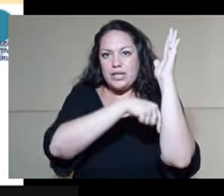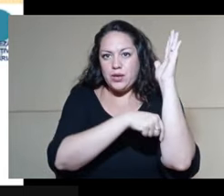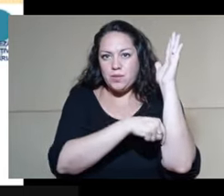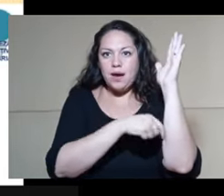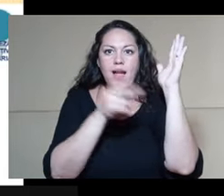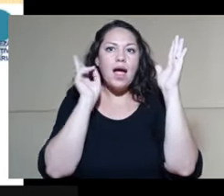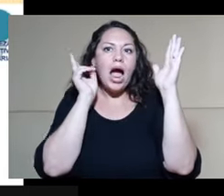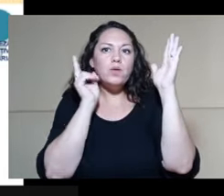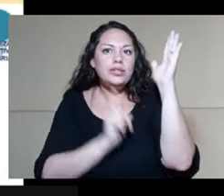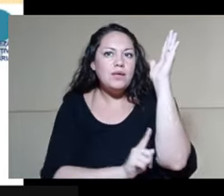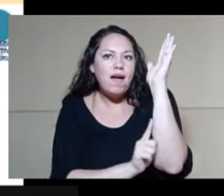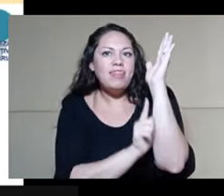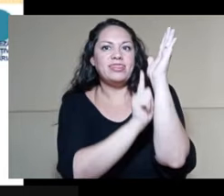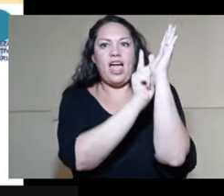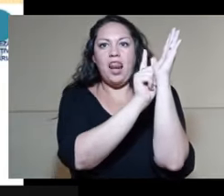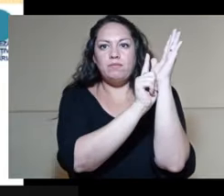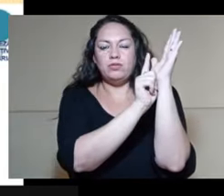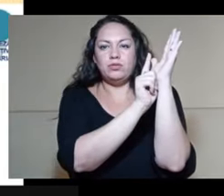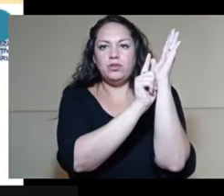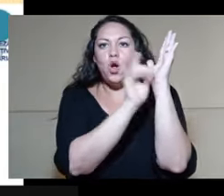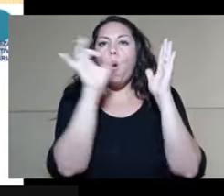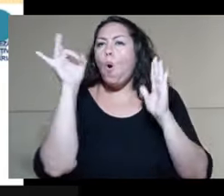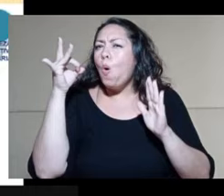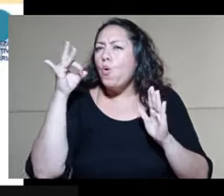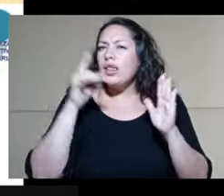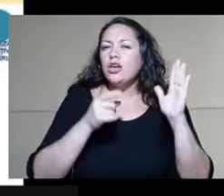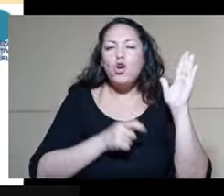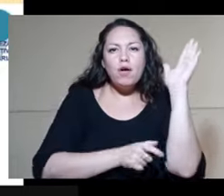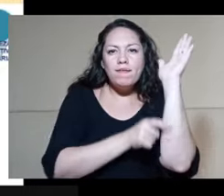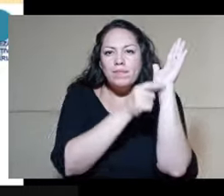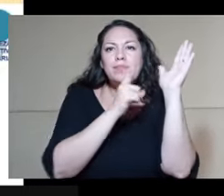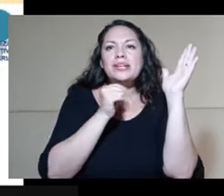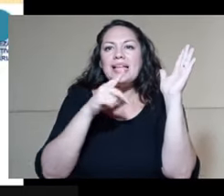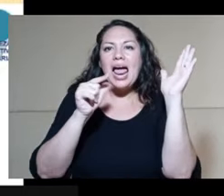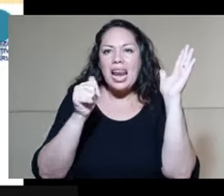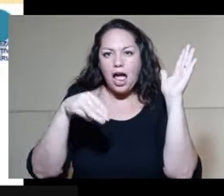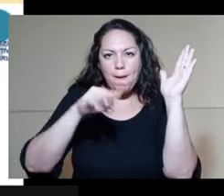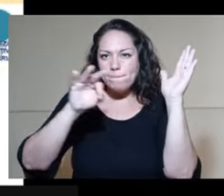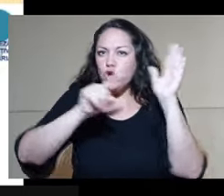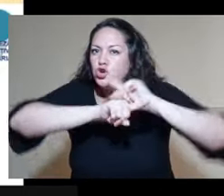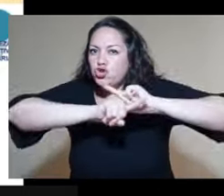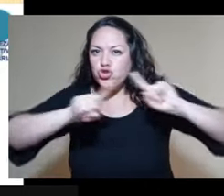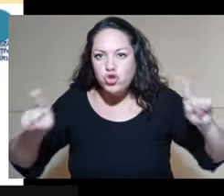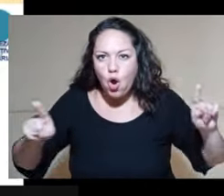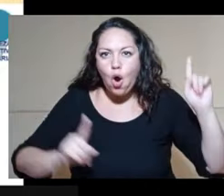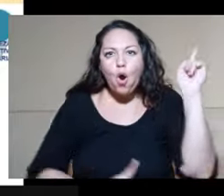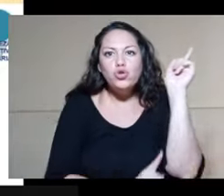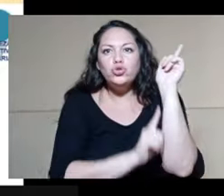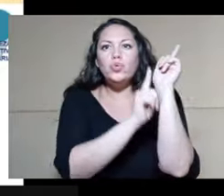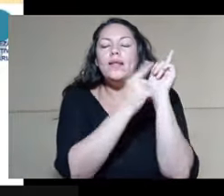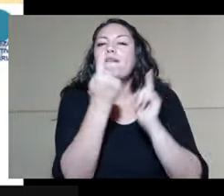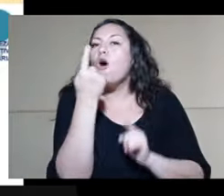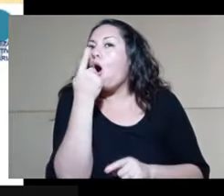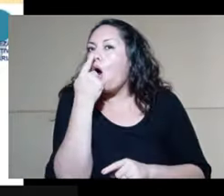visual pasa por el tálamo. La auditiva pasa por el tálamo. La única vía que no pasa por el tálamo, la única, y eso es